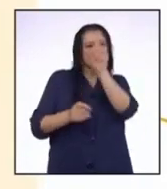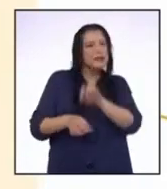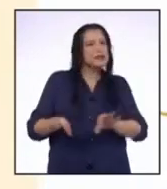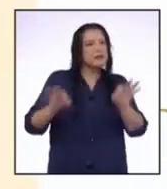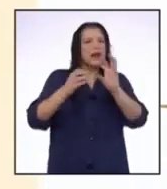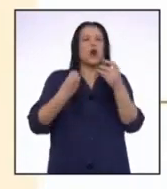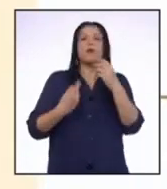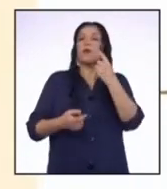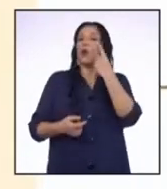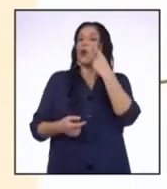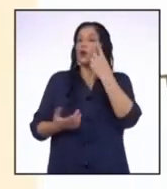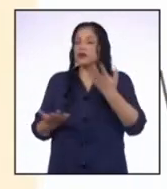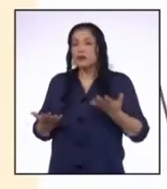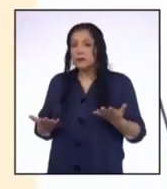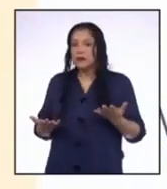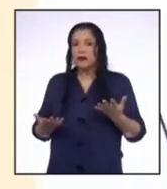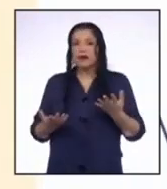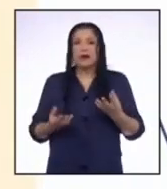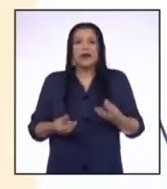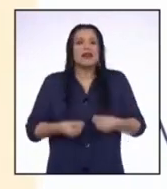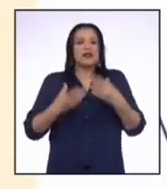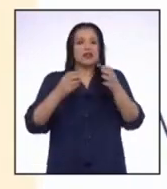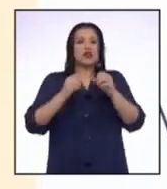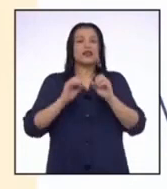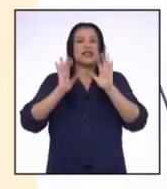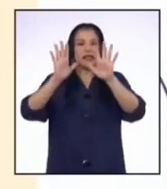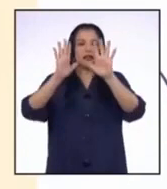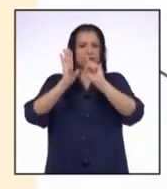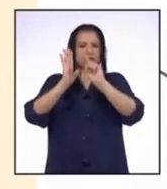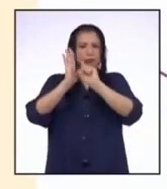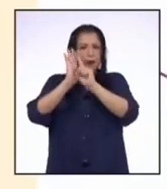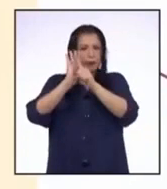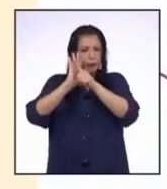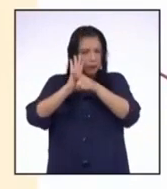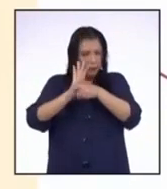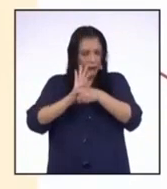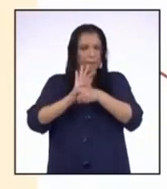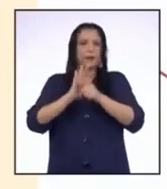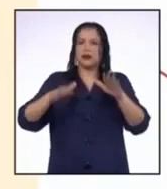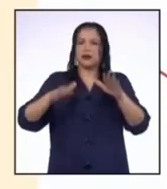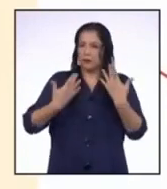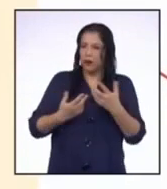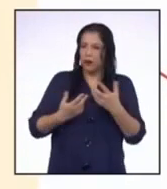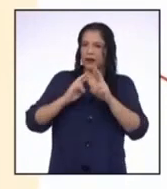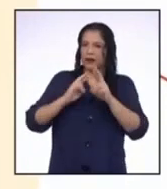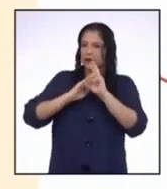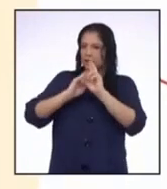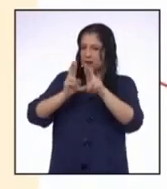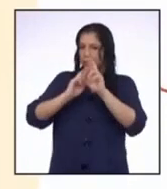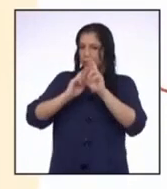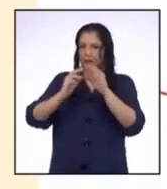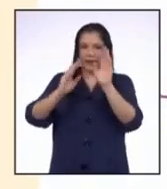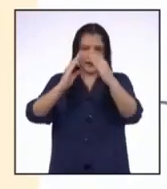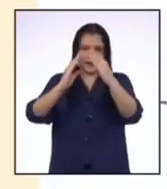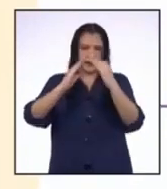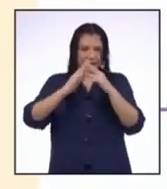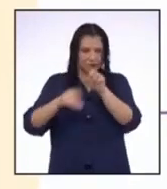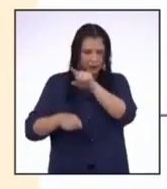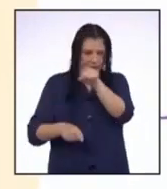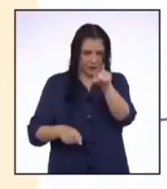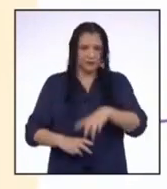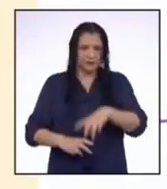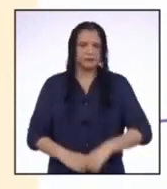reconocemos? Les doy 10 segundos para que puedan responder en casa.